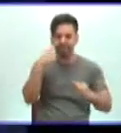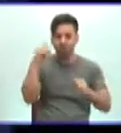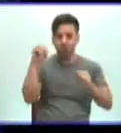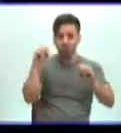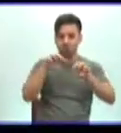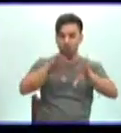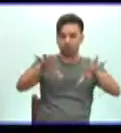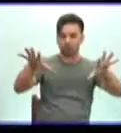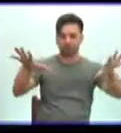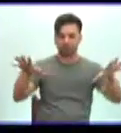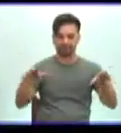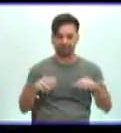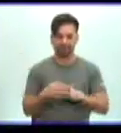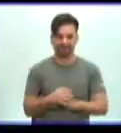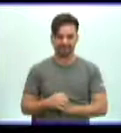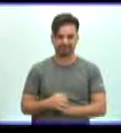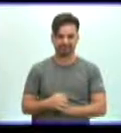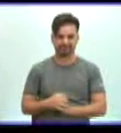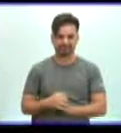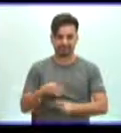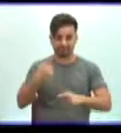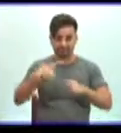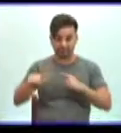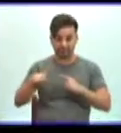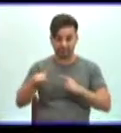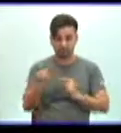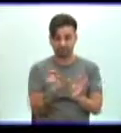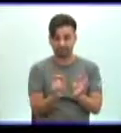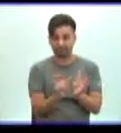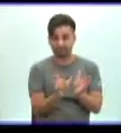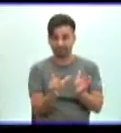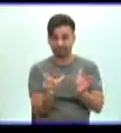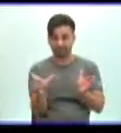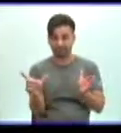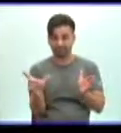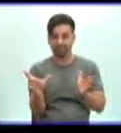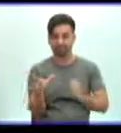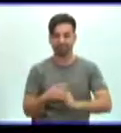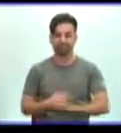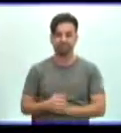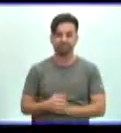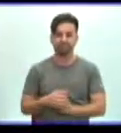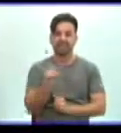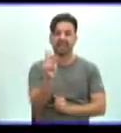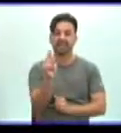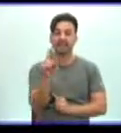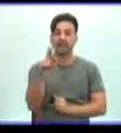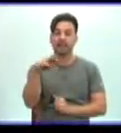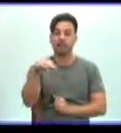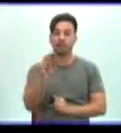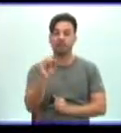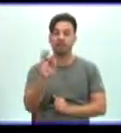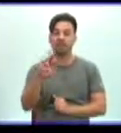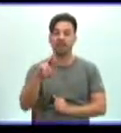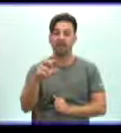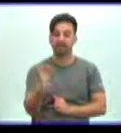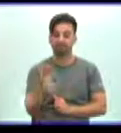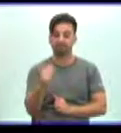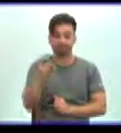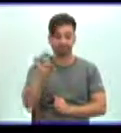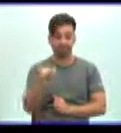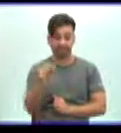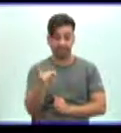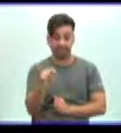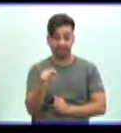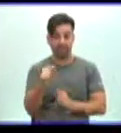La termosfera se encuentra entre el kilómetro 85 y el 500. La termosfera es la capa que tiene mayor temperatura y